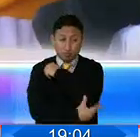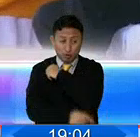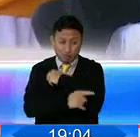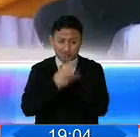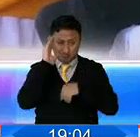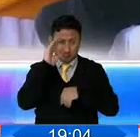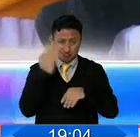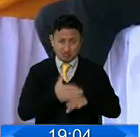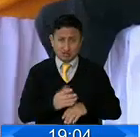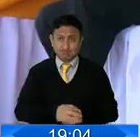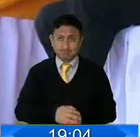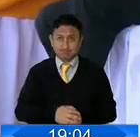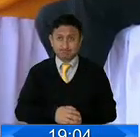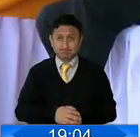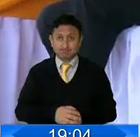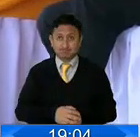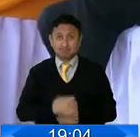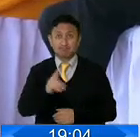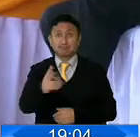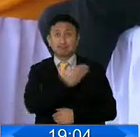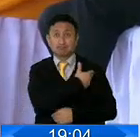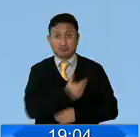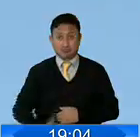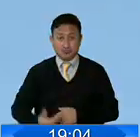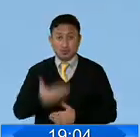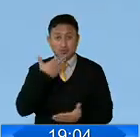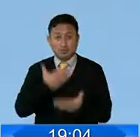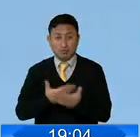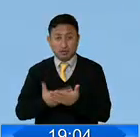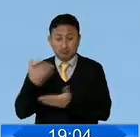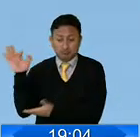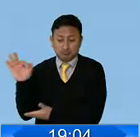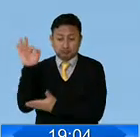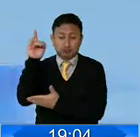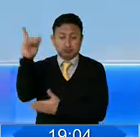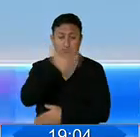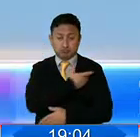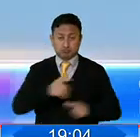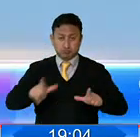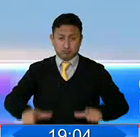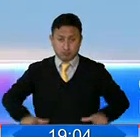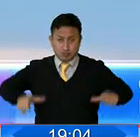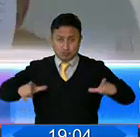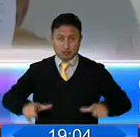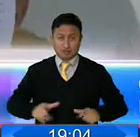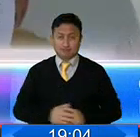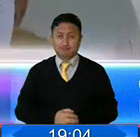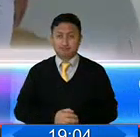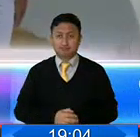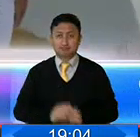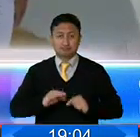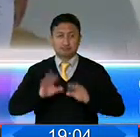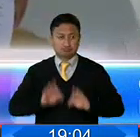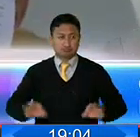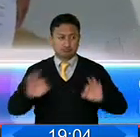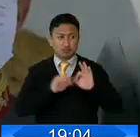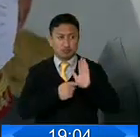Con muestras de gratitud de parte de la segunda mandataria, en representación del presidente Lenín Moreno. Quiero